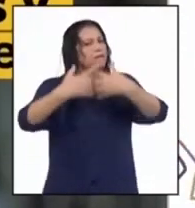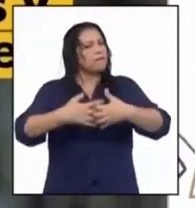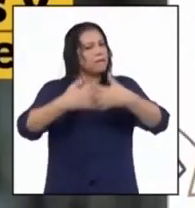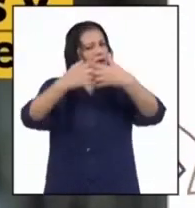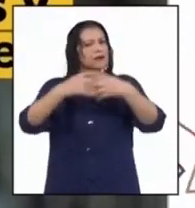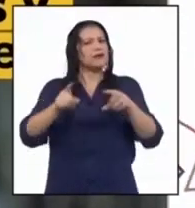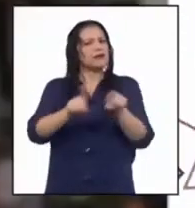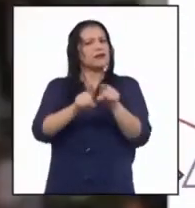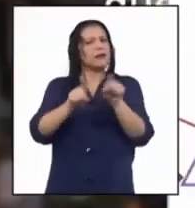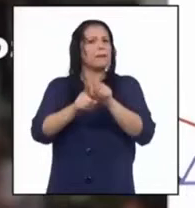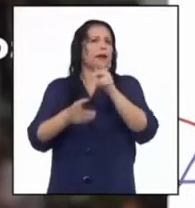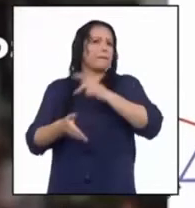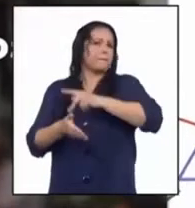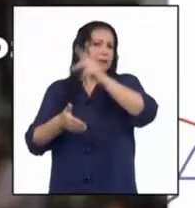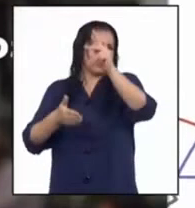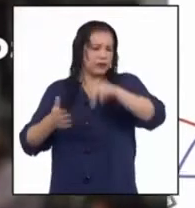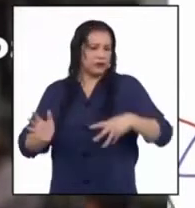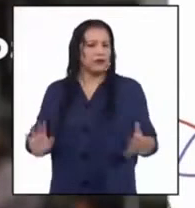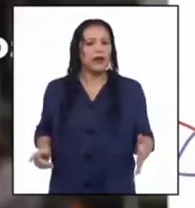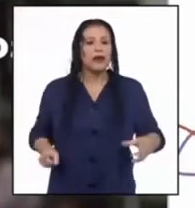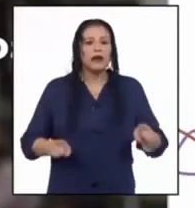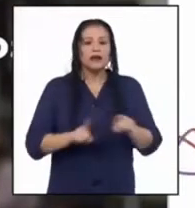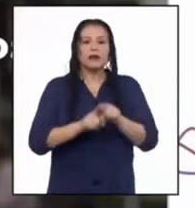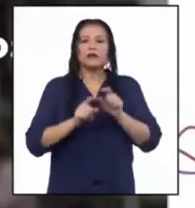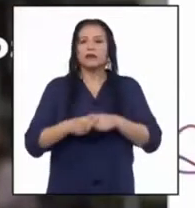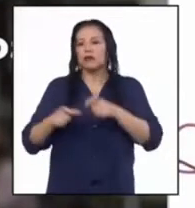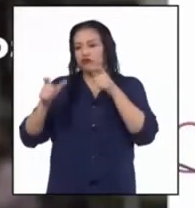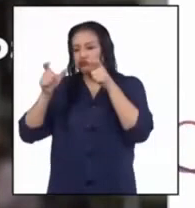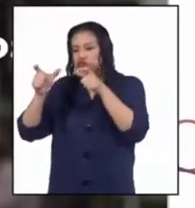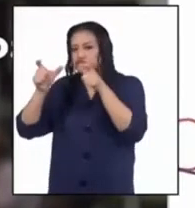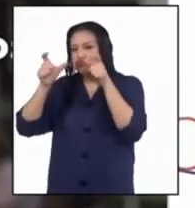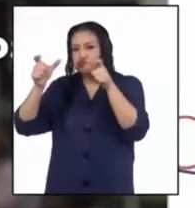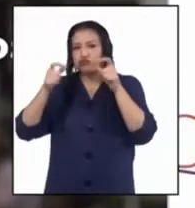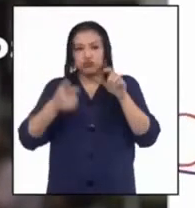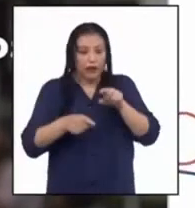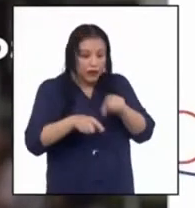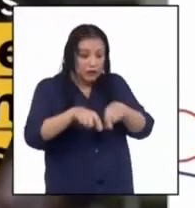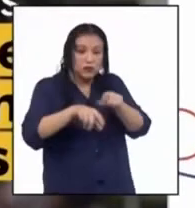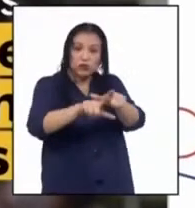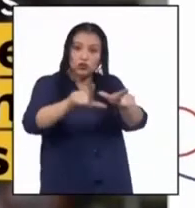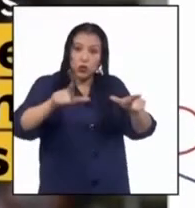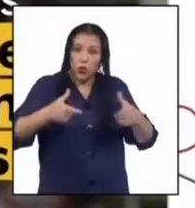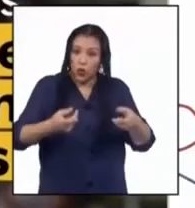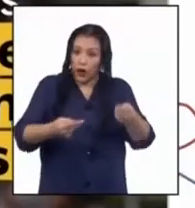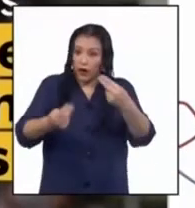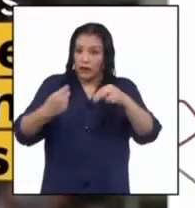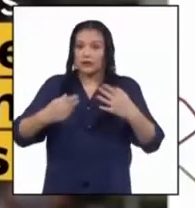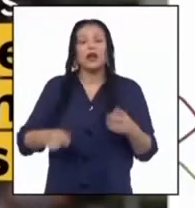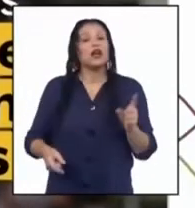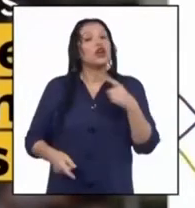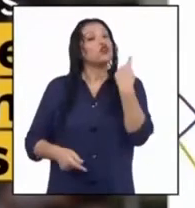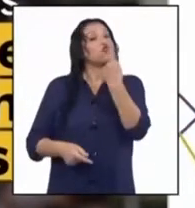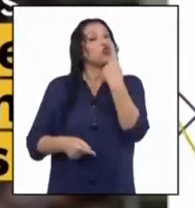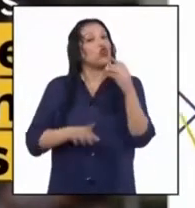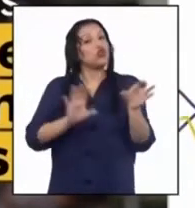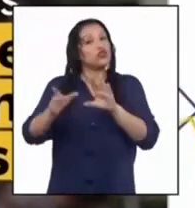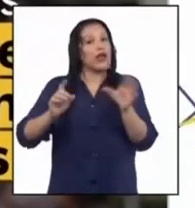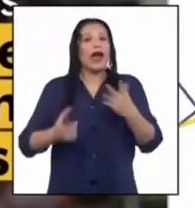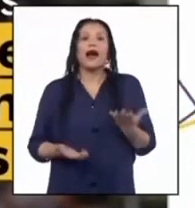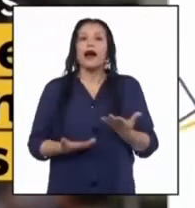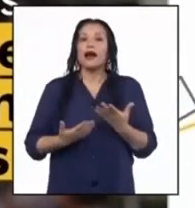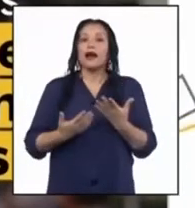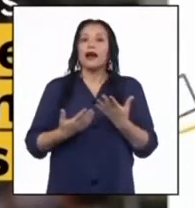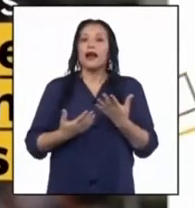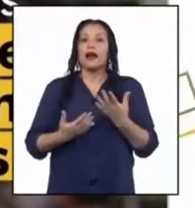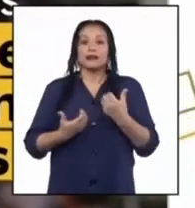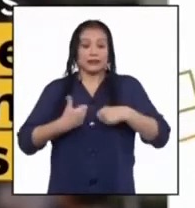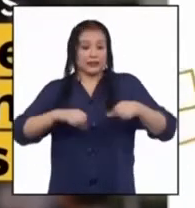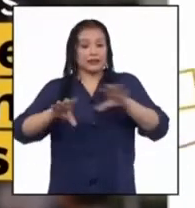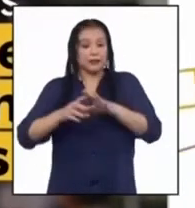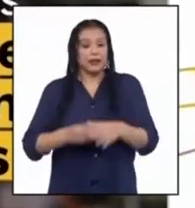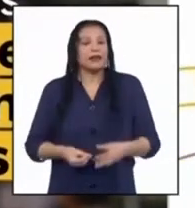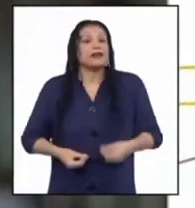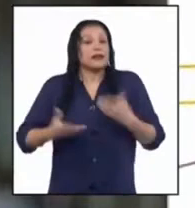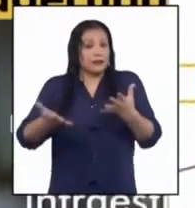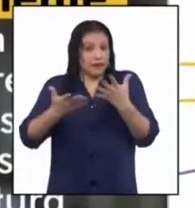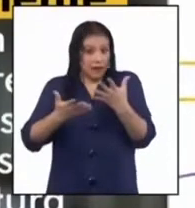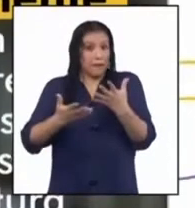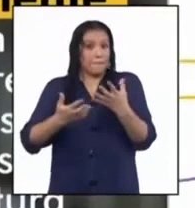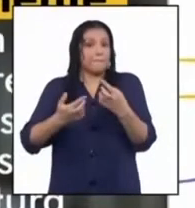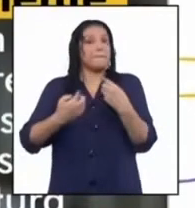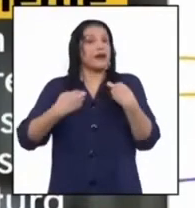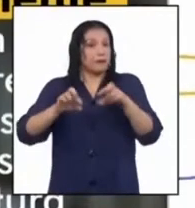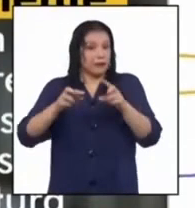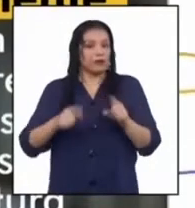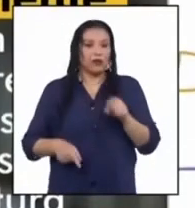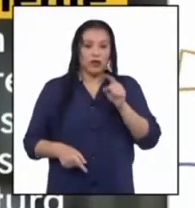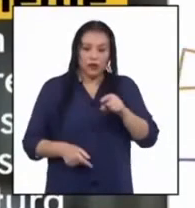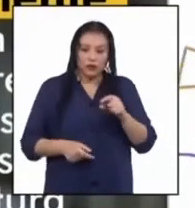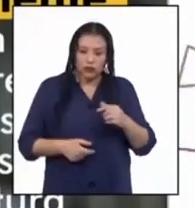y profesionales. También deben fiscalizar que en los establecimientos solo se realicen las actividades para las que se conceden las licencias y